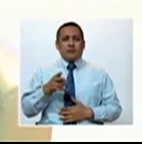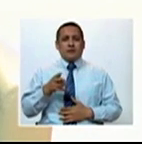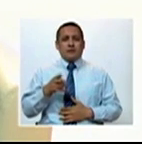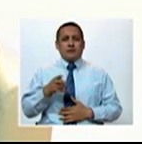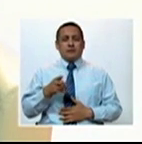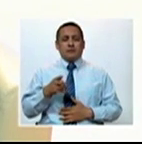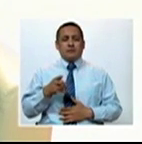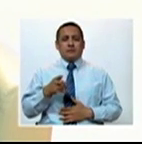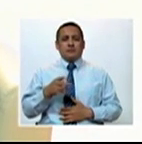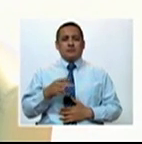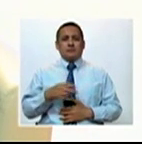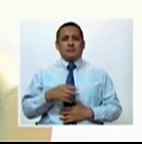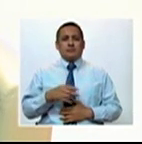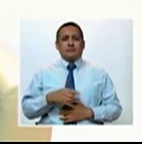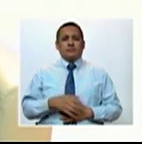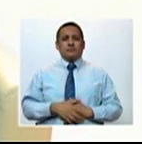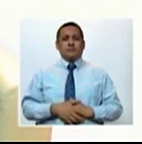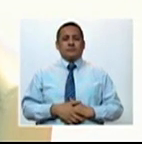se dicte